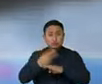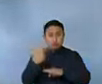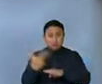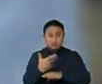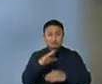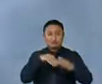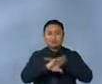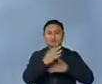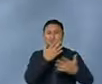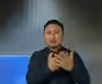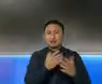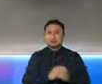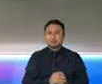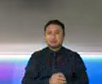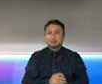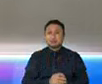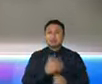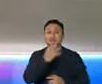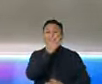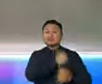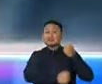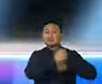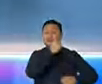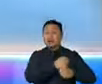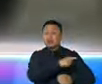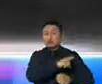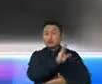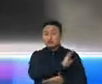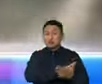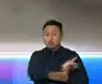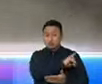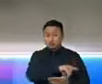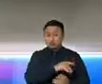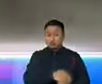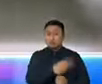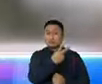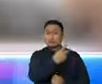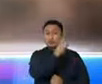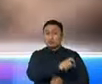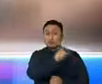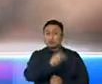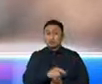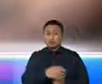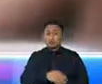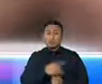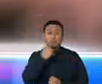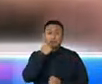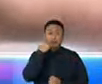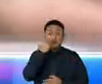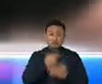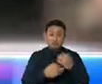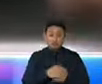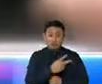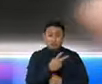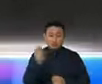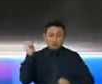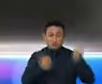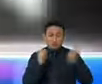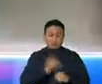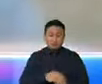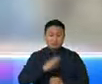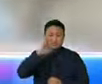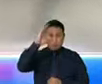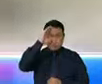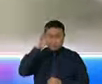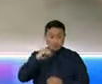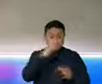recordar que en este mismo barrio, hace años, de la misma manera, fueron ajusticiados dos sujetos, padre e hijo. La policía salvó que estos